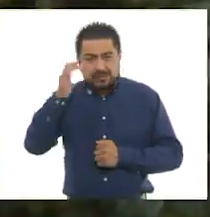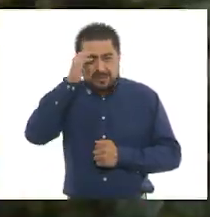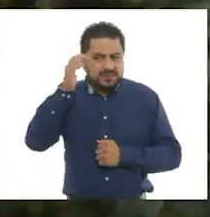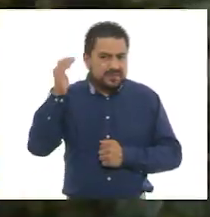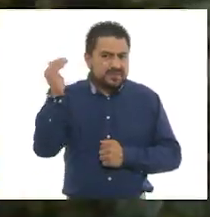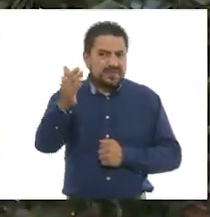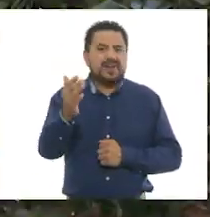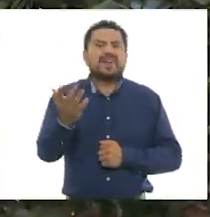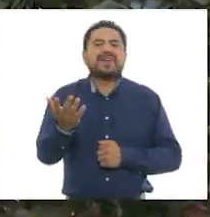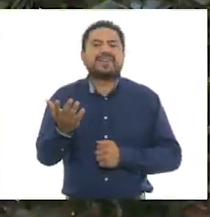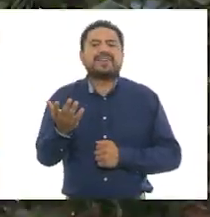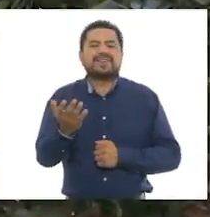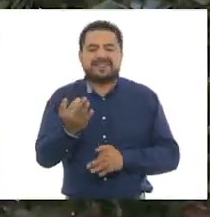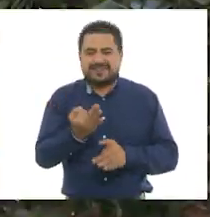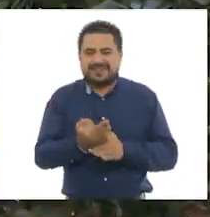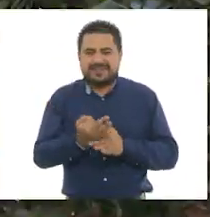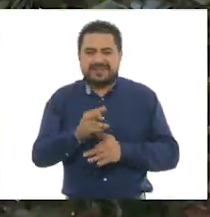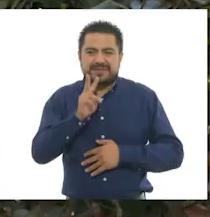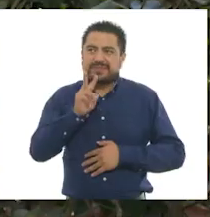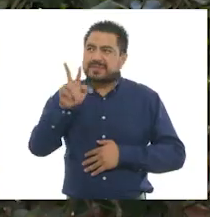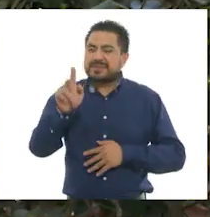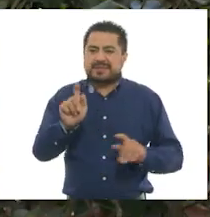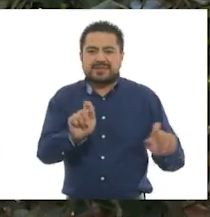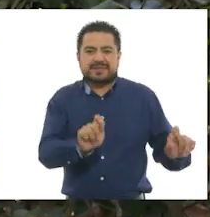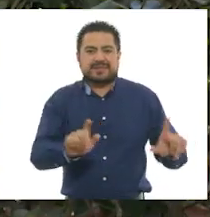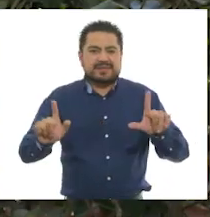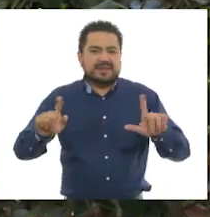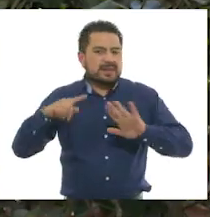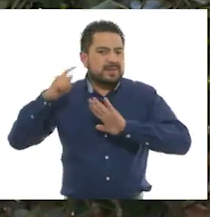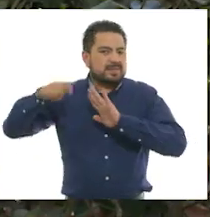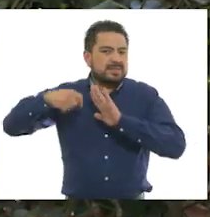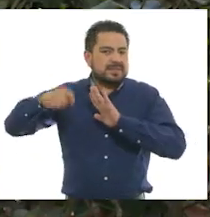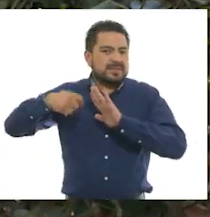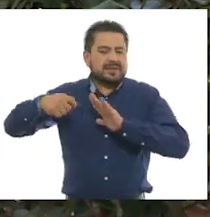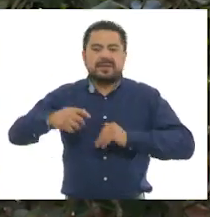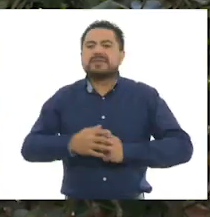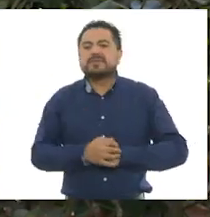¡Hola! ¡Vamos a ver el siguiente video!